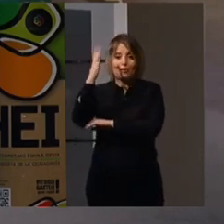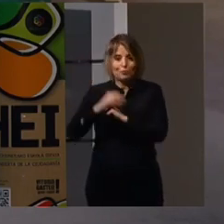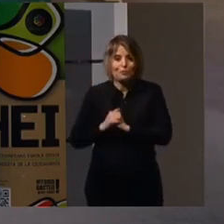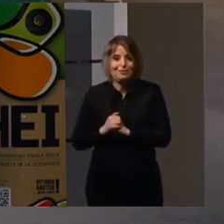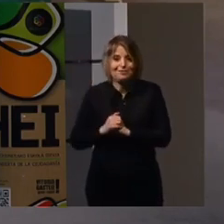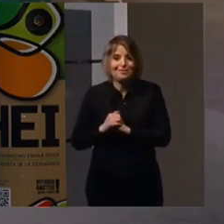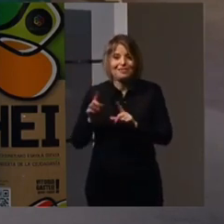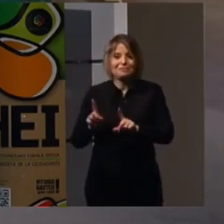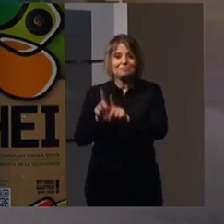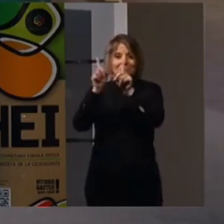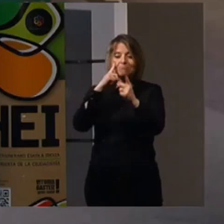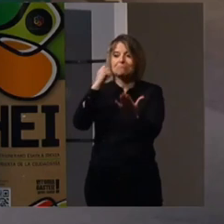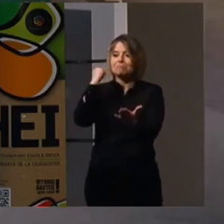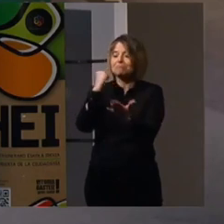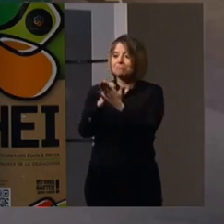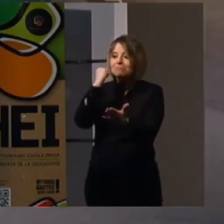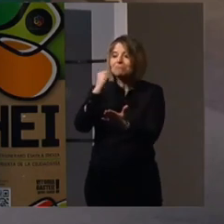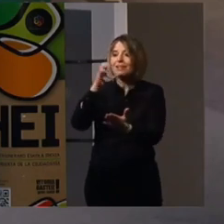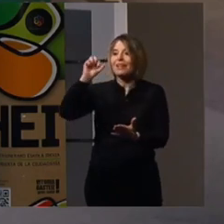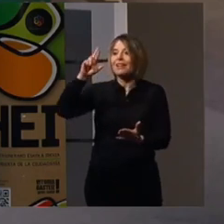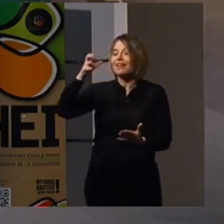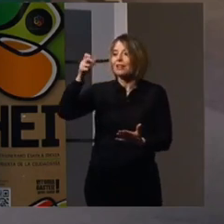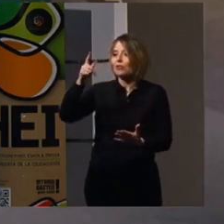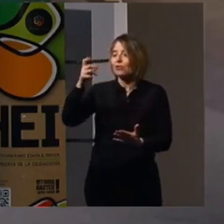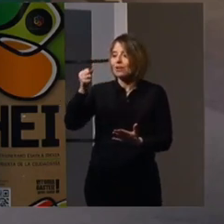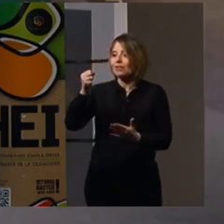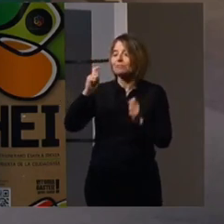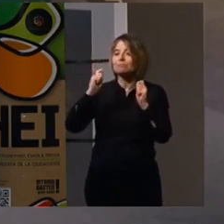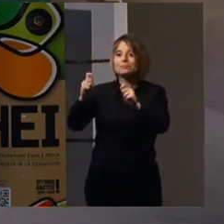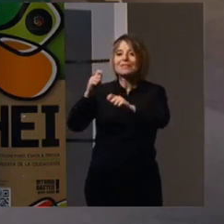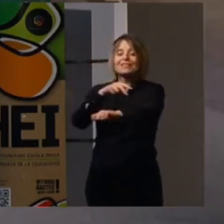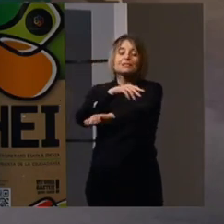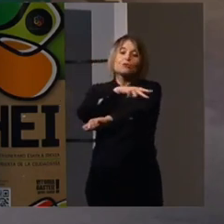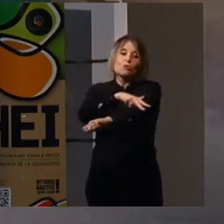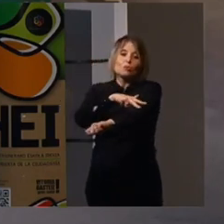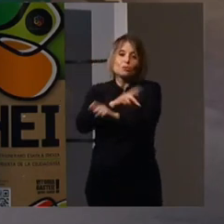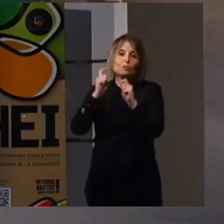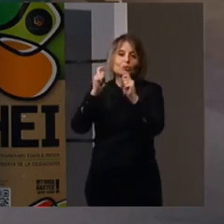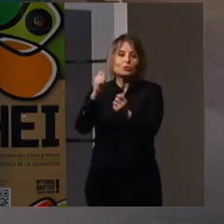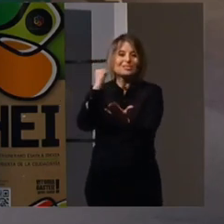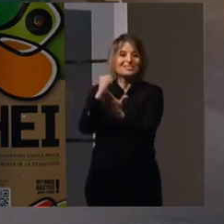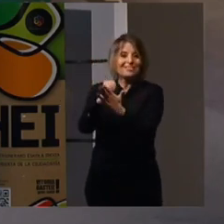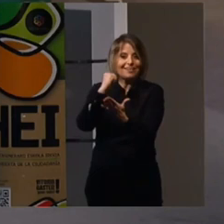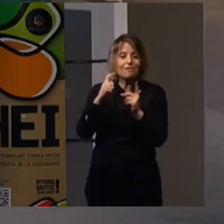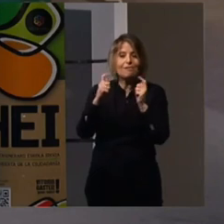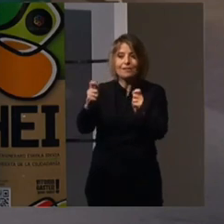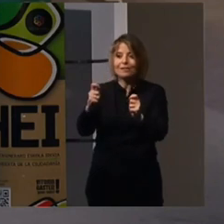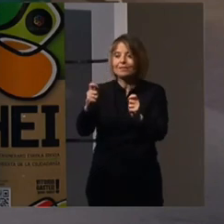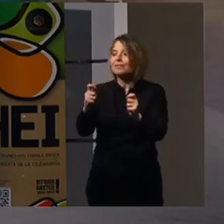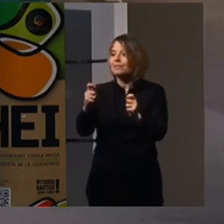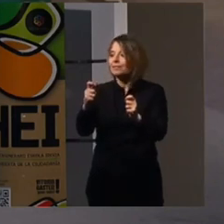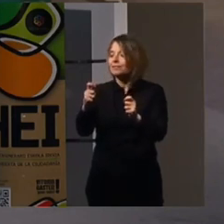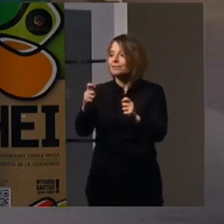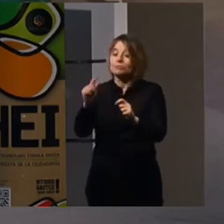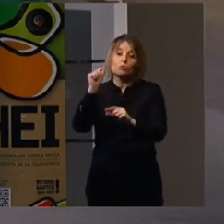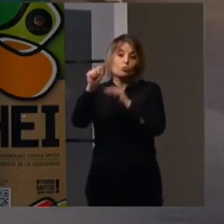un evento que tiene el sello Erronka Garbia, que otorga el Gobierno Vasco, y precisamente lo que hacemos es,